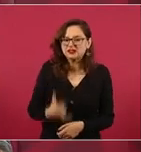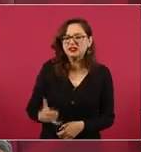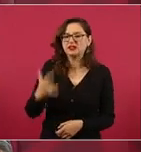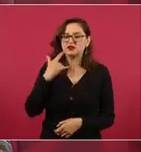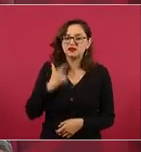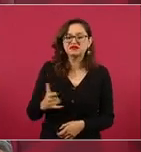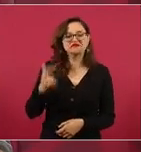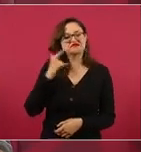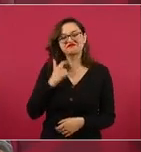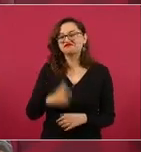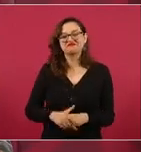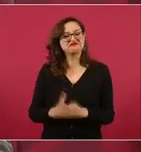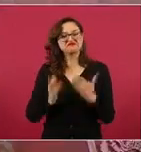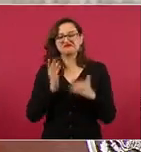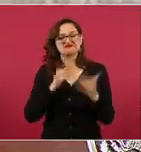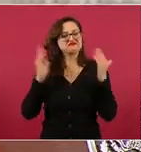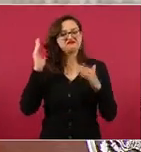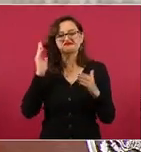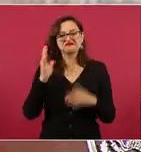no le va bien.